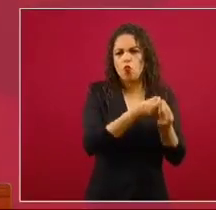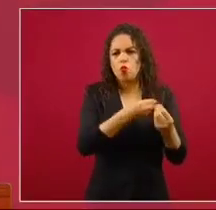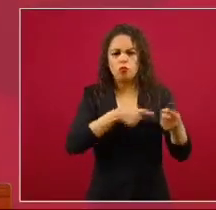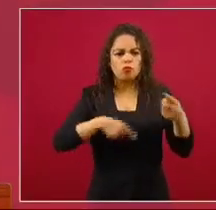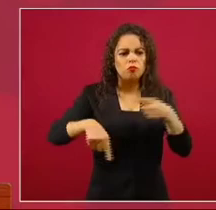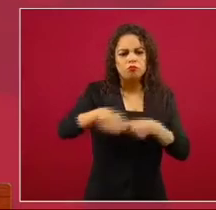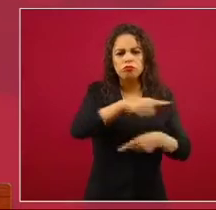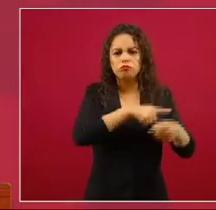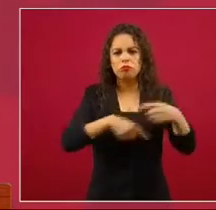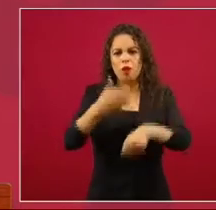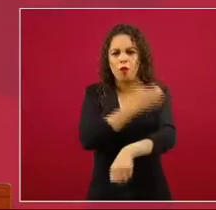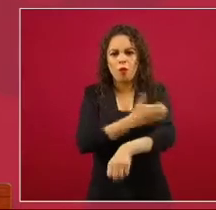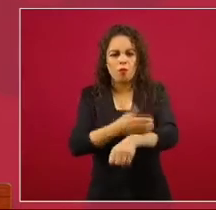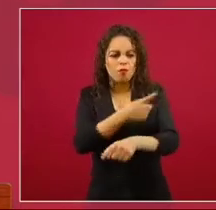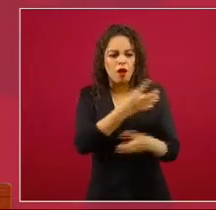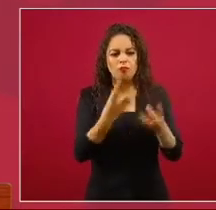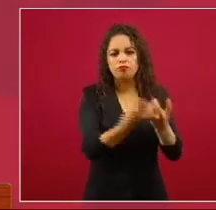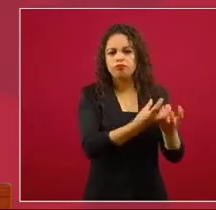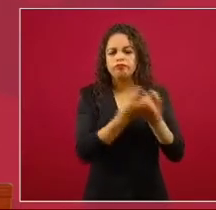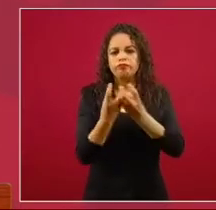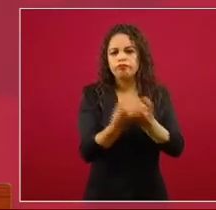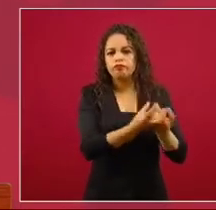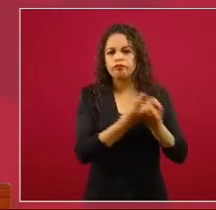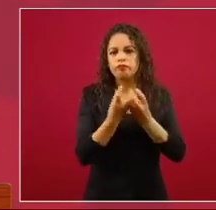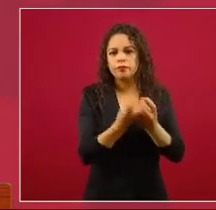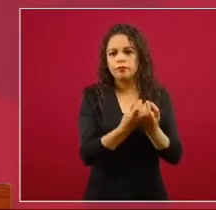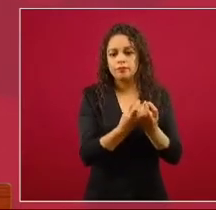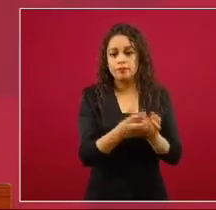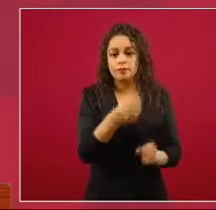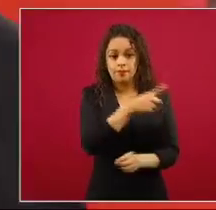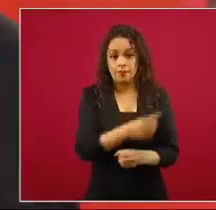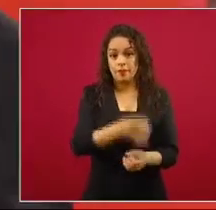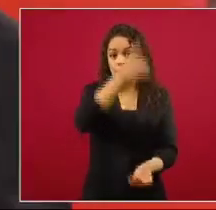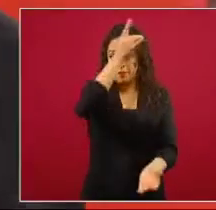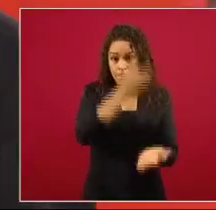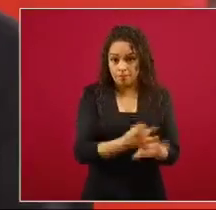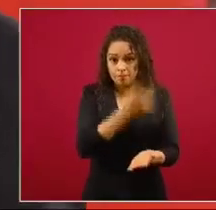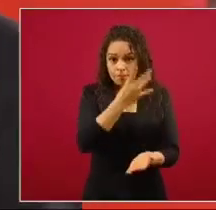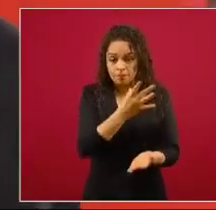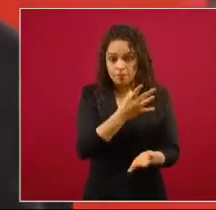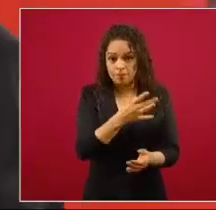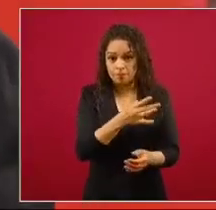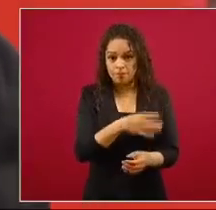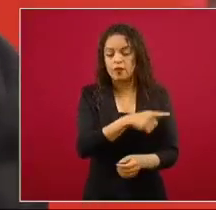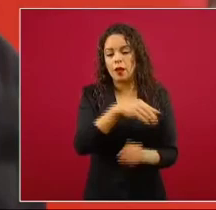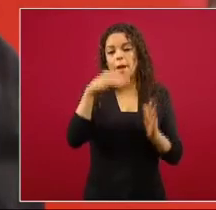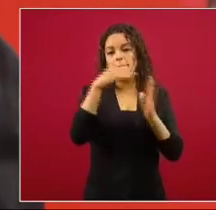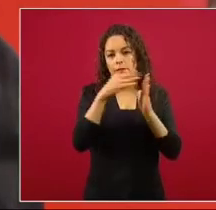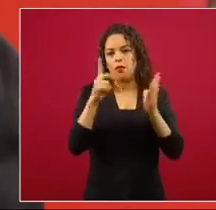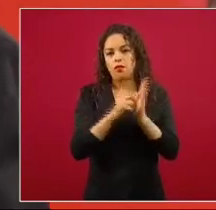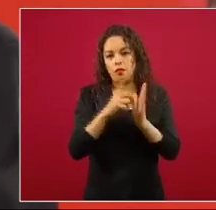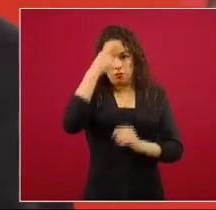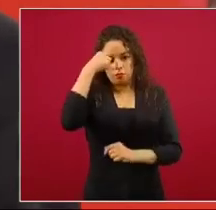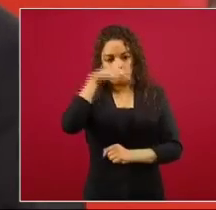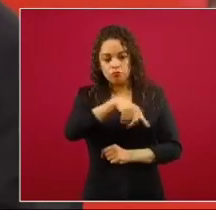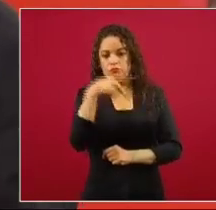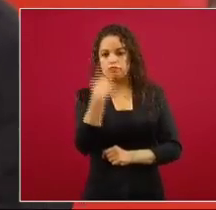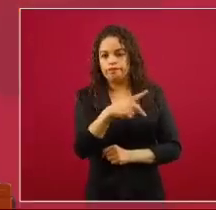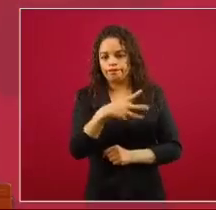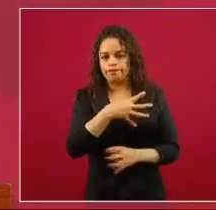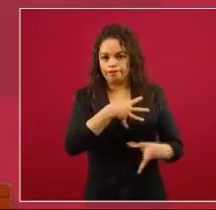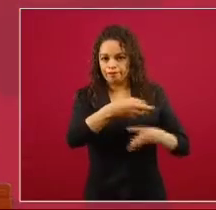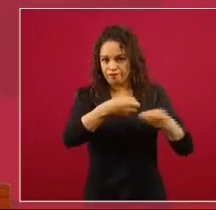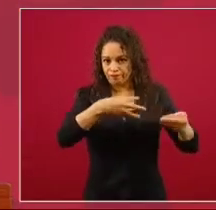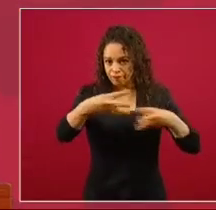convivencia con el caso. Esta estrecha convivencia tiene que ver específicamente con el mecanismo de transmisión de esta enfermedad.